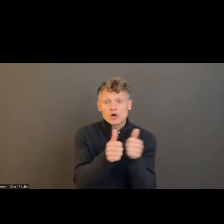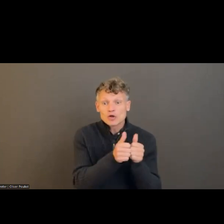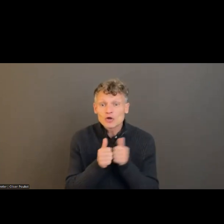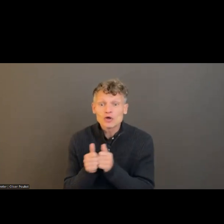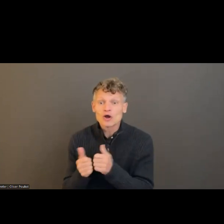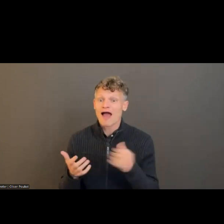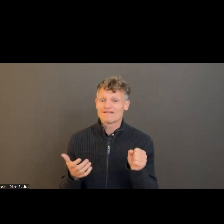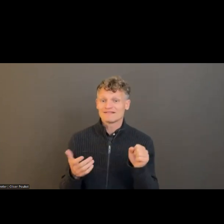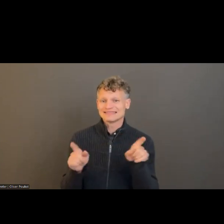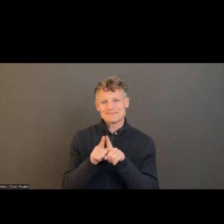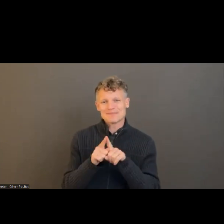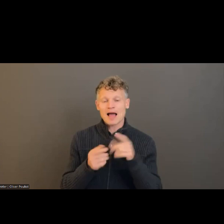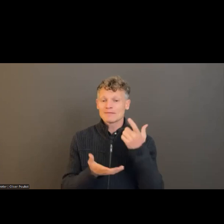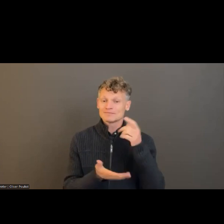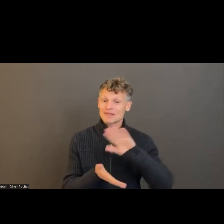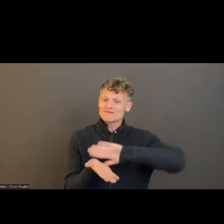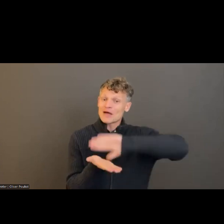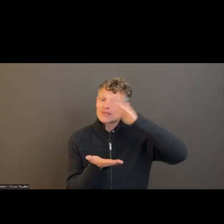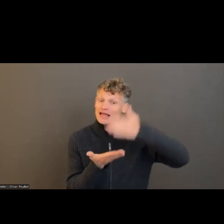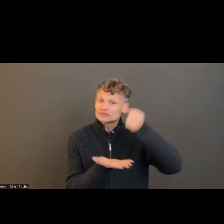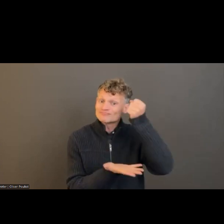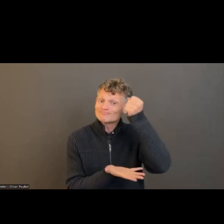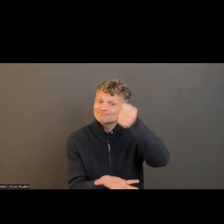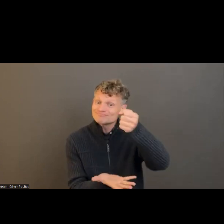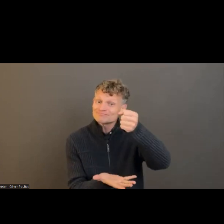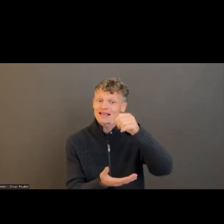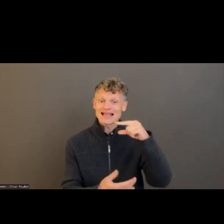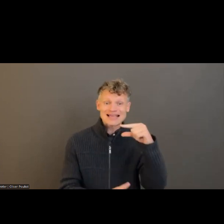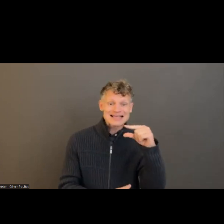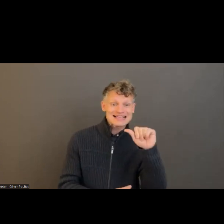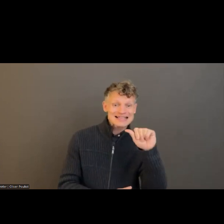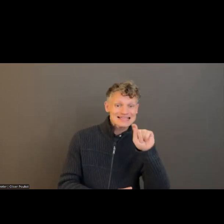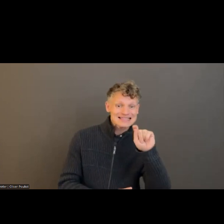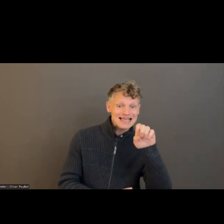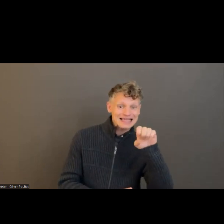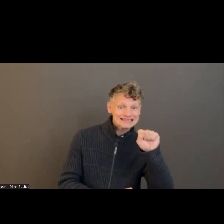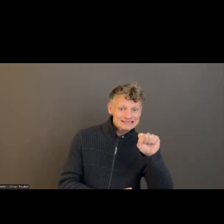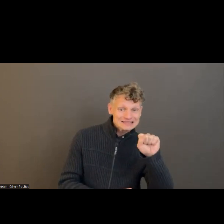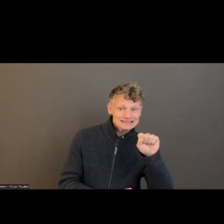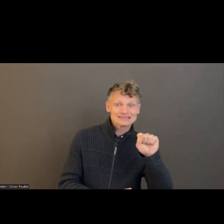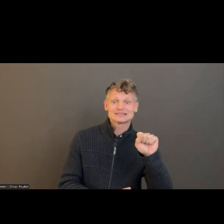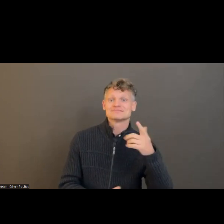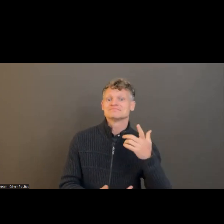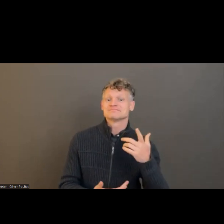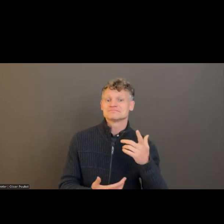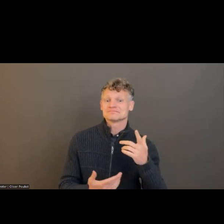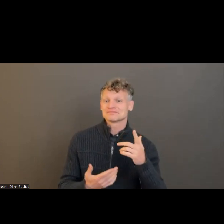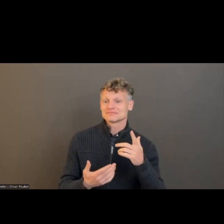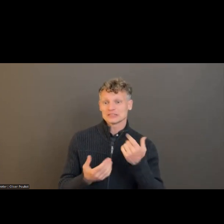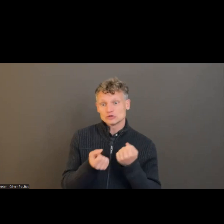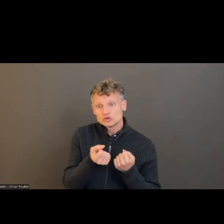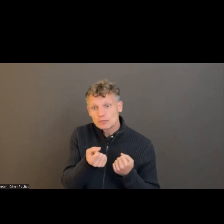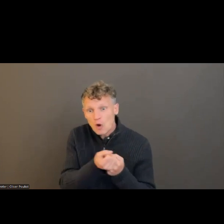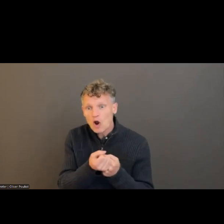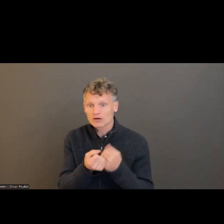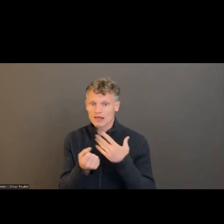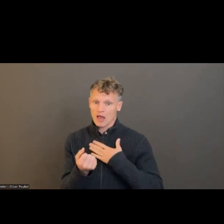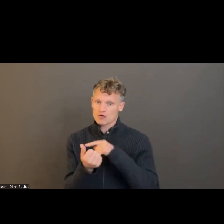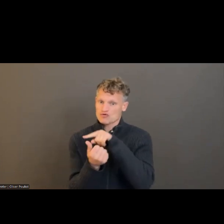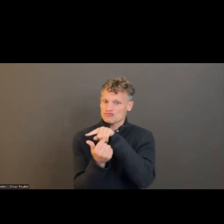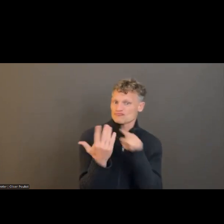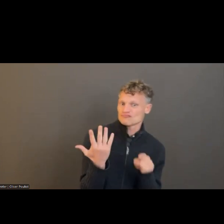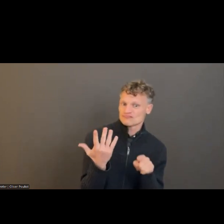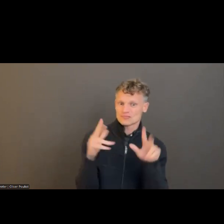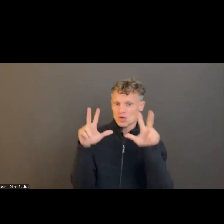oportunidad de tener, de practicar, tener por lo menos 2 iniciativas para eliminación. Gracias a todos los participantes. Gracias